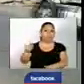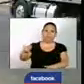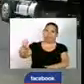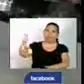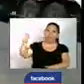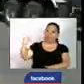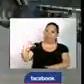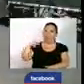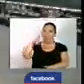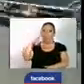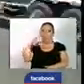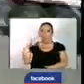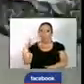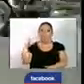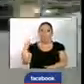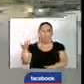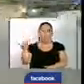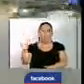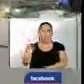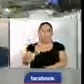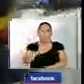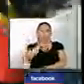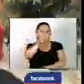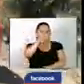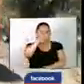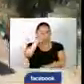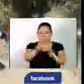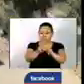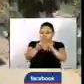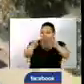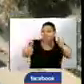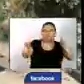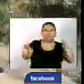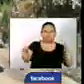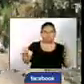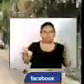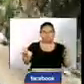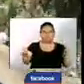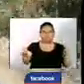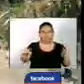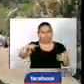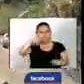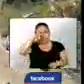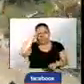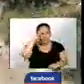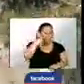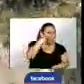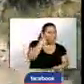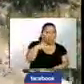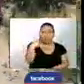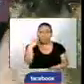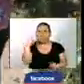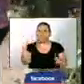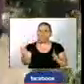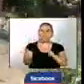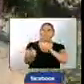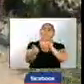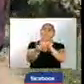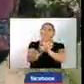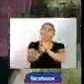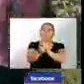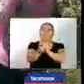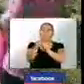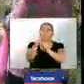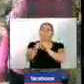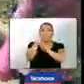madre e hijo fueron separados por el padre a lo que tomó muchos años y trabajo poderse reencontrar ahora en día